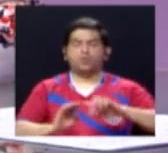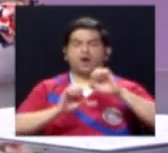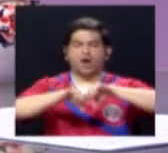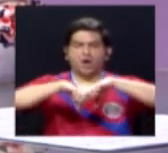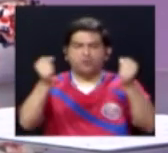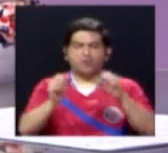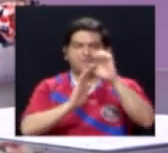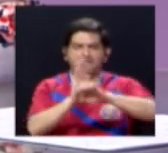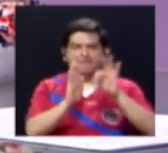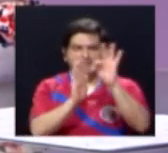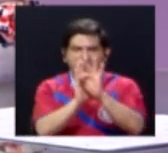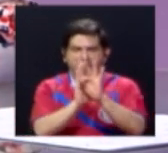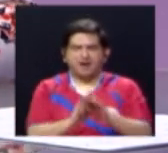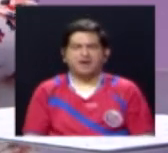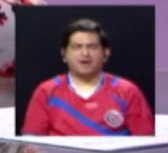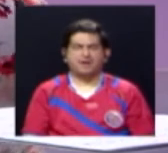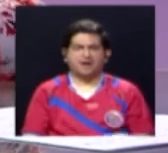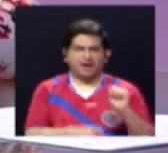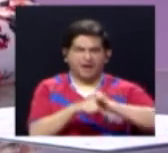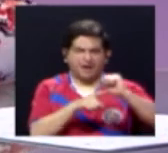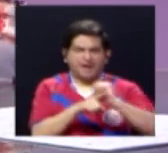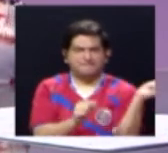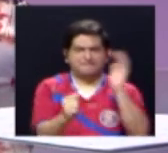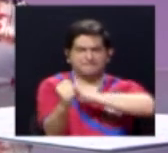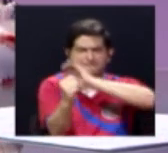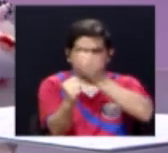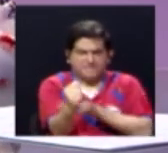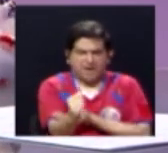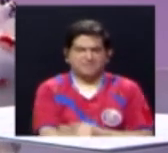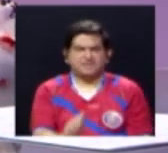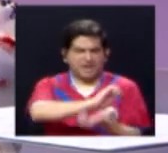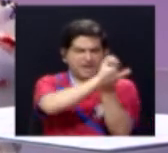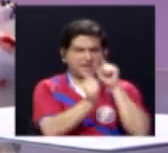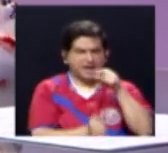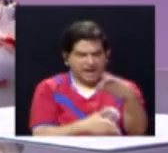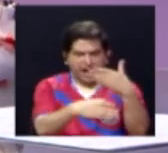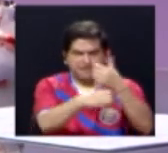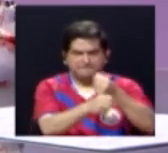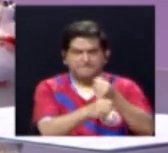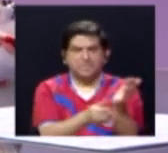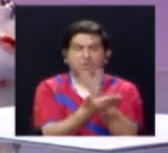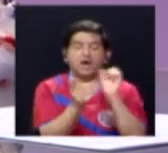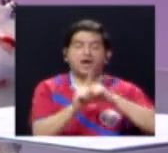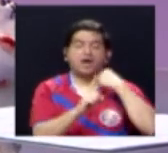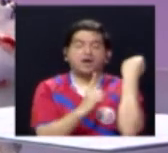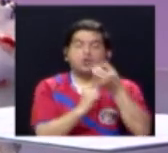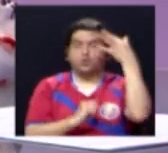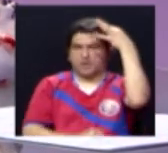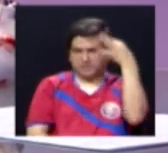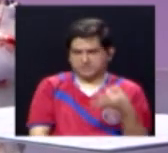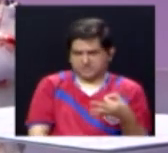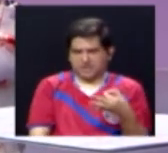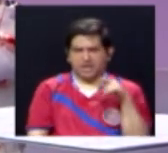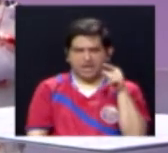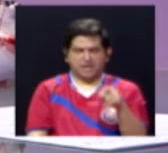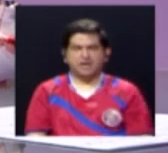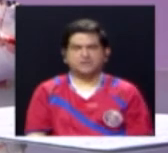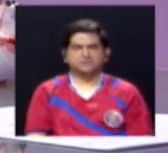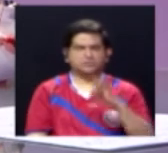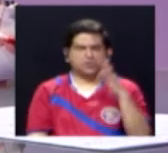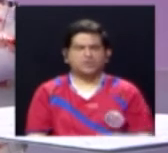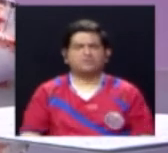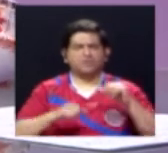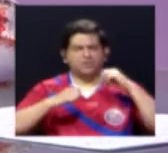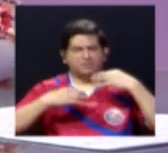en ejercicios de poder para hacer las transformaciones hay algunas sociedades han apostado a esto de manera